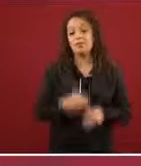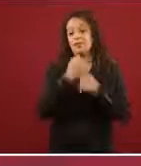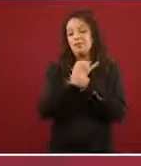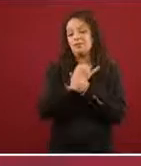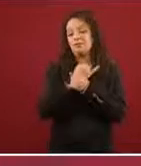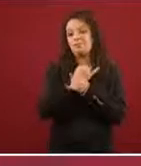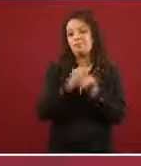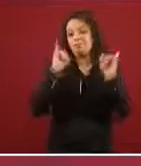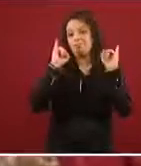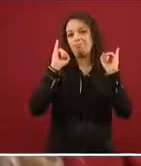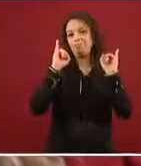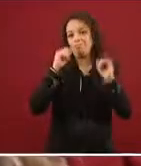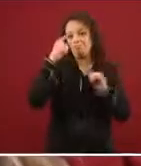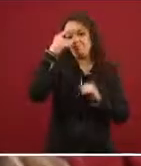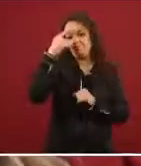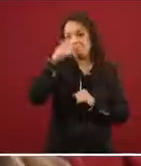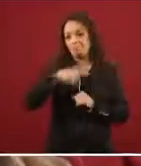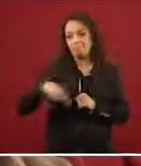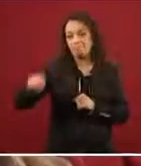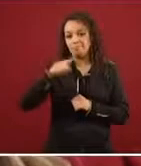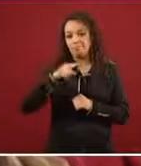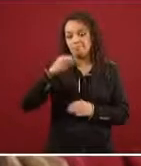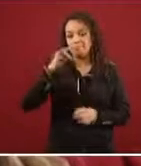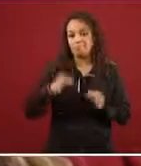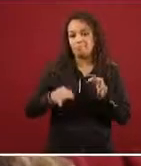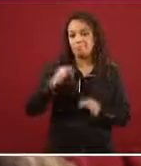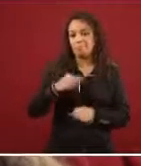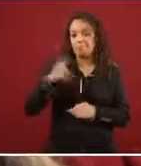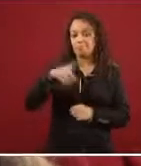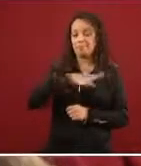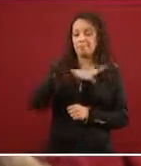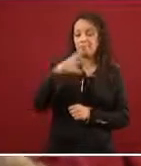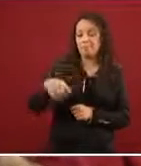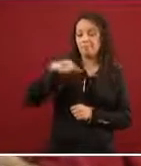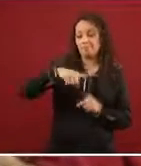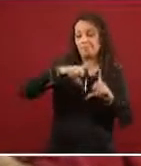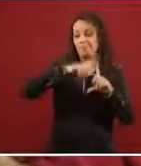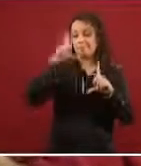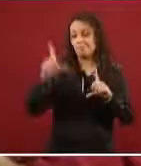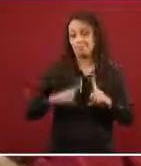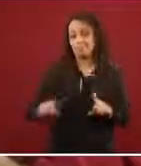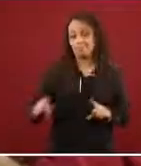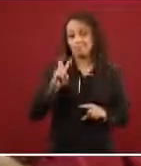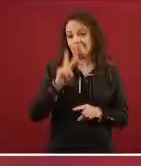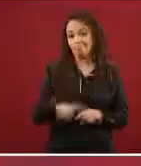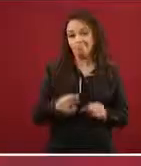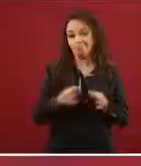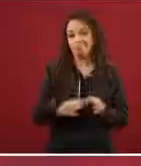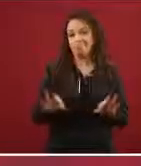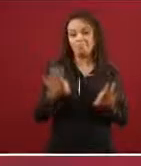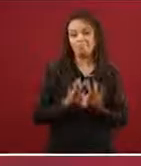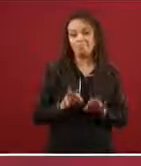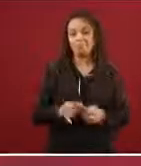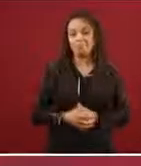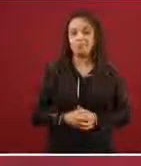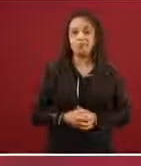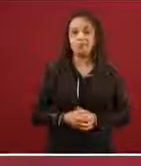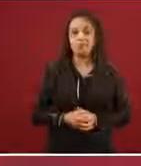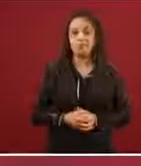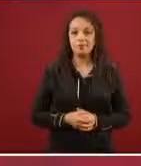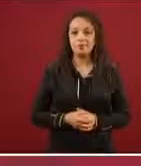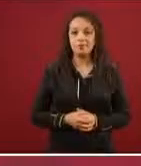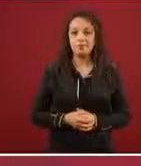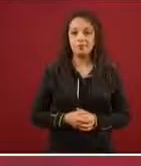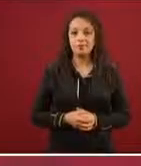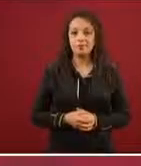de la Fiscalía General de la República, el que